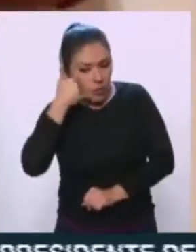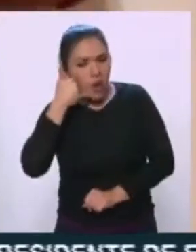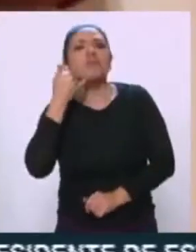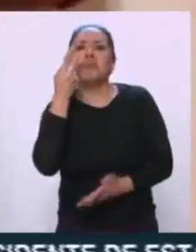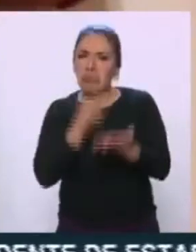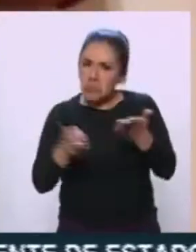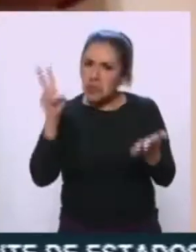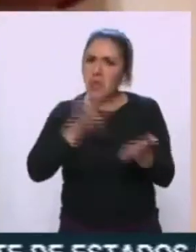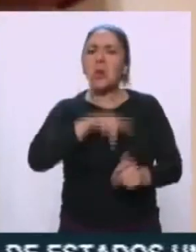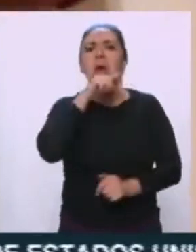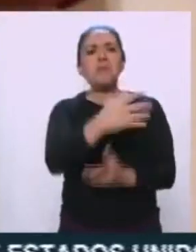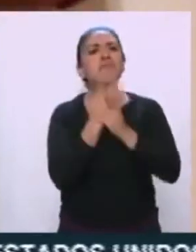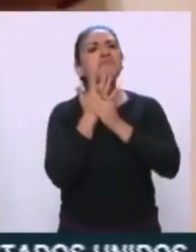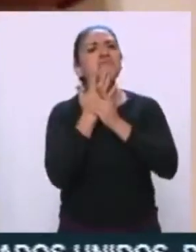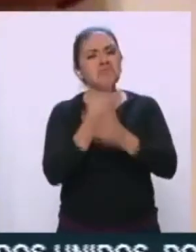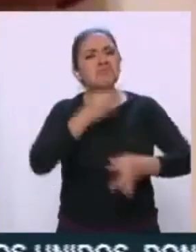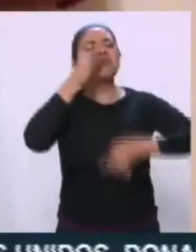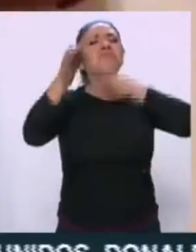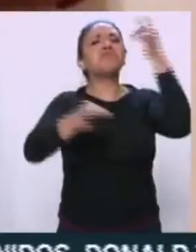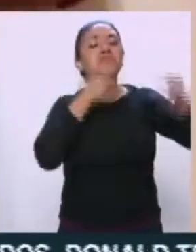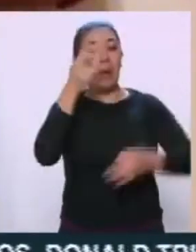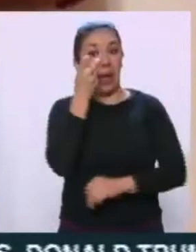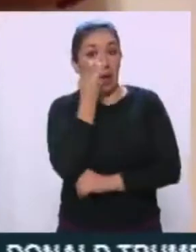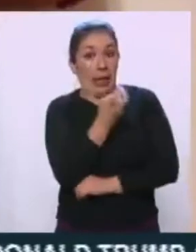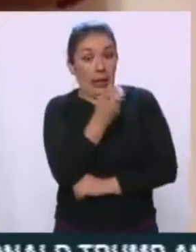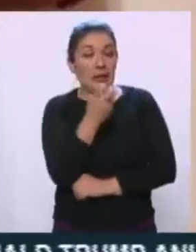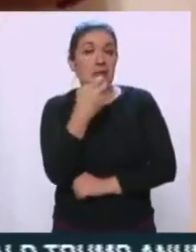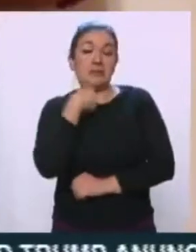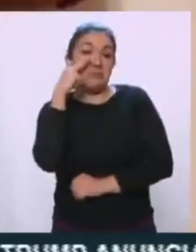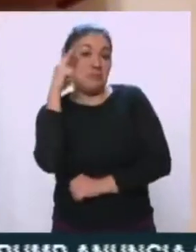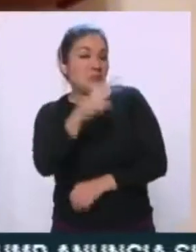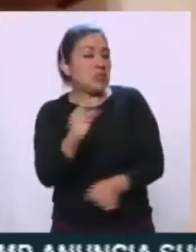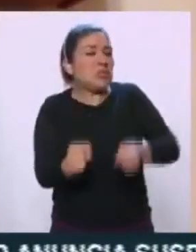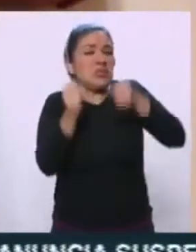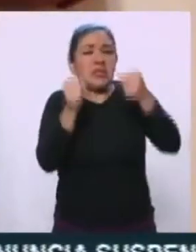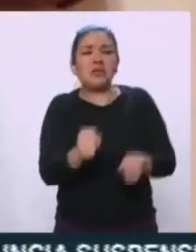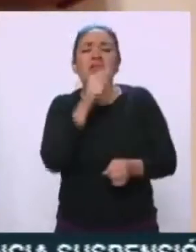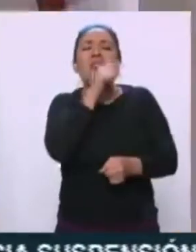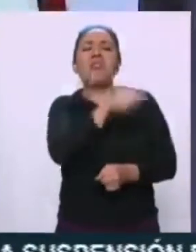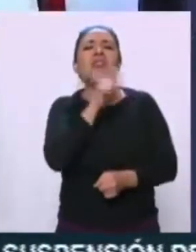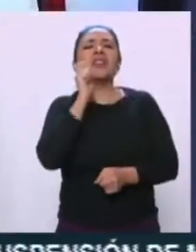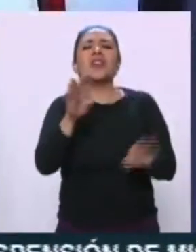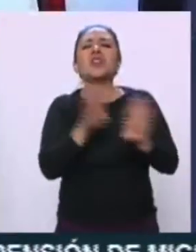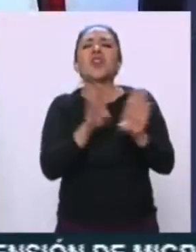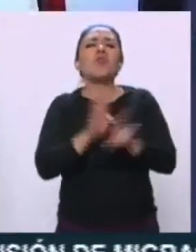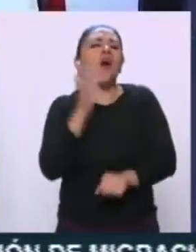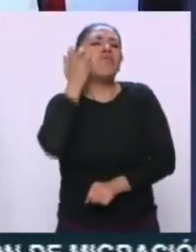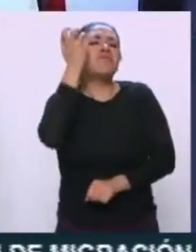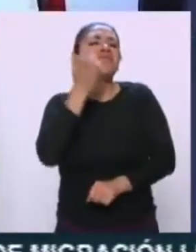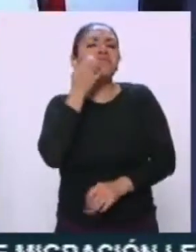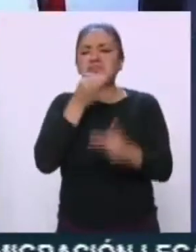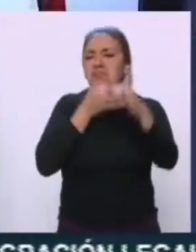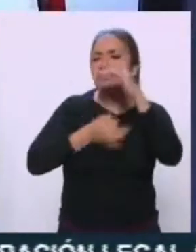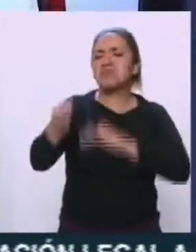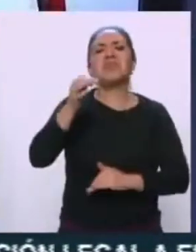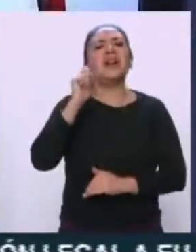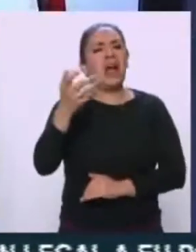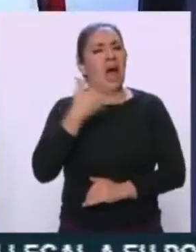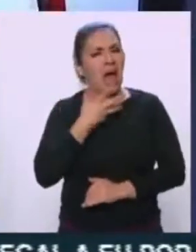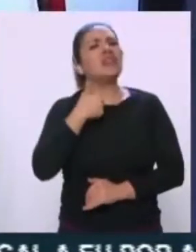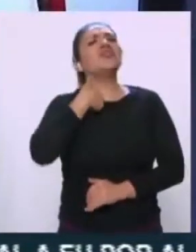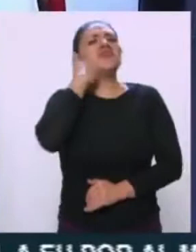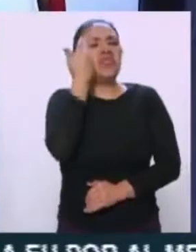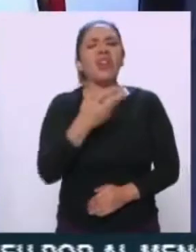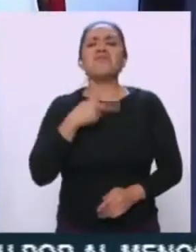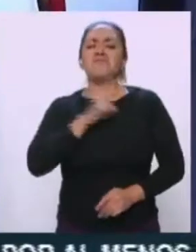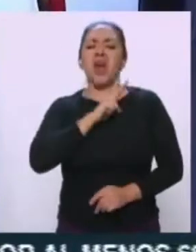que después él mismo lo reivindica. Por lo tanto, podemos estar seguros de que fue una autofiltración, es decir, que estaba